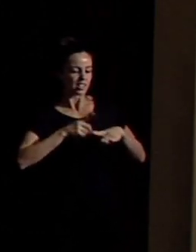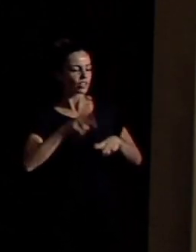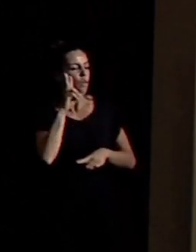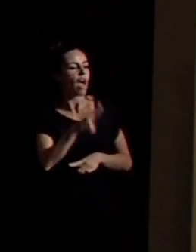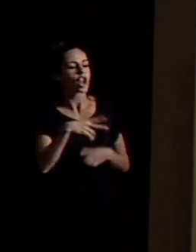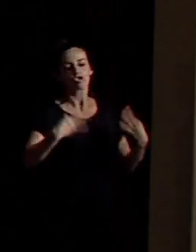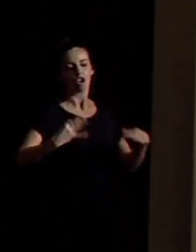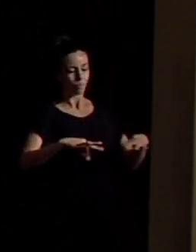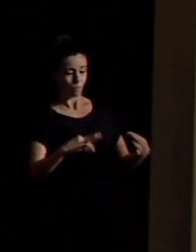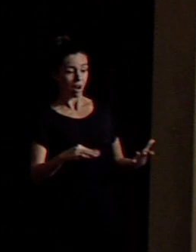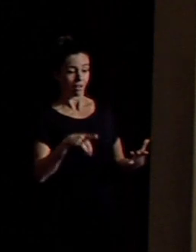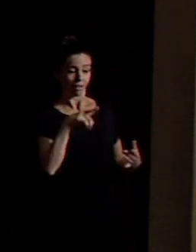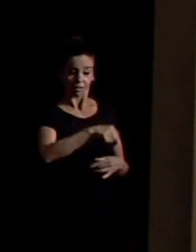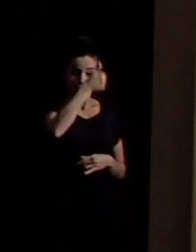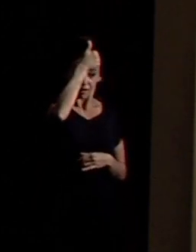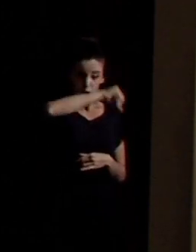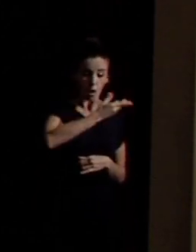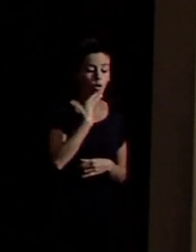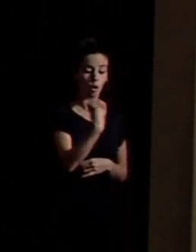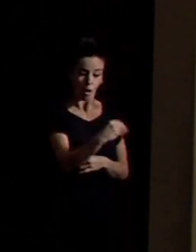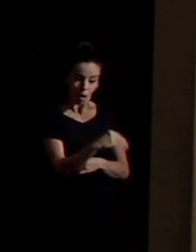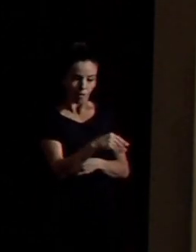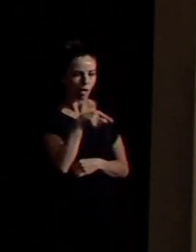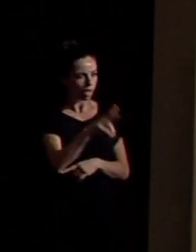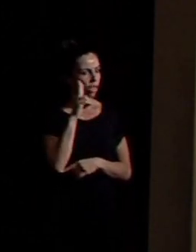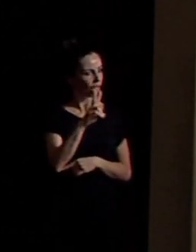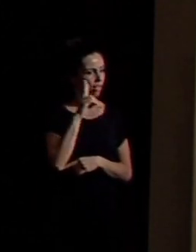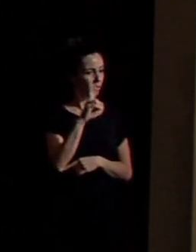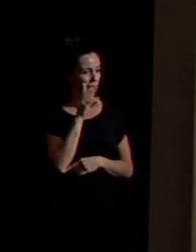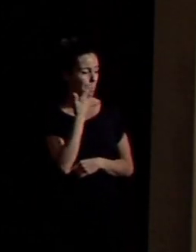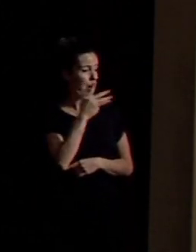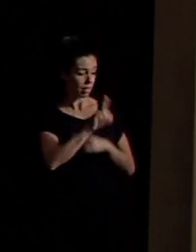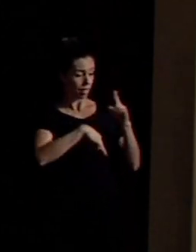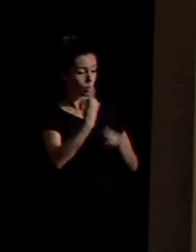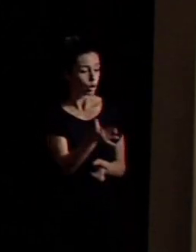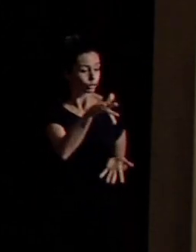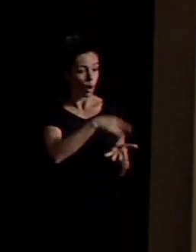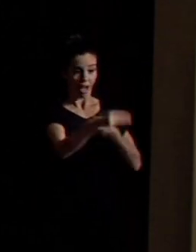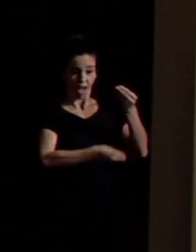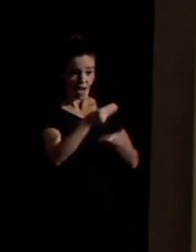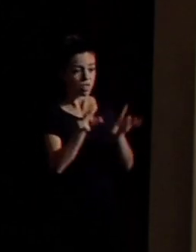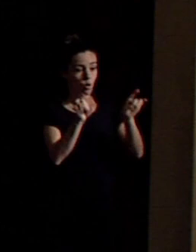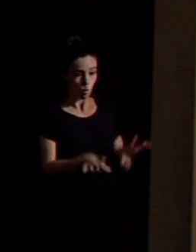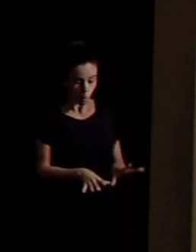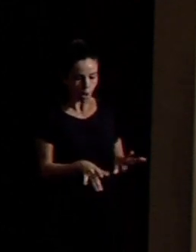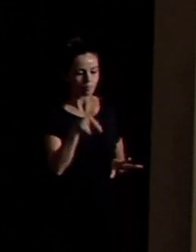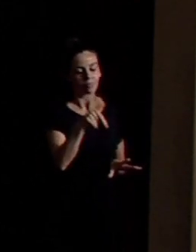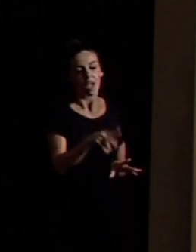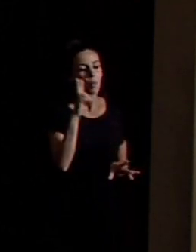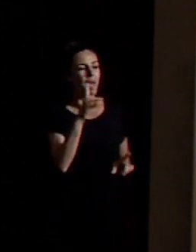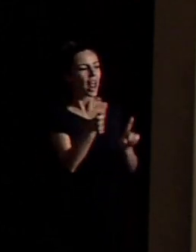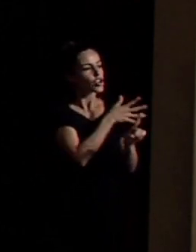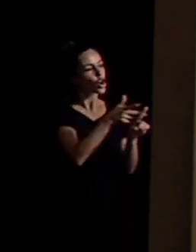chaval va a mantener, y es así como debe de mantener. Es decir, hay una normalización de la